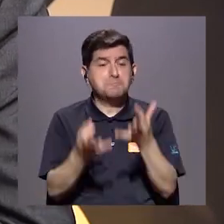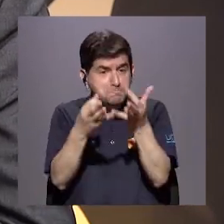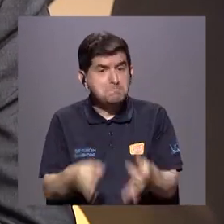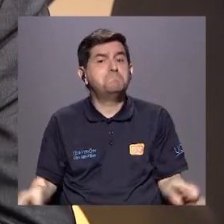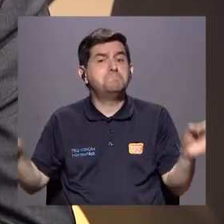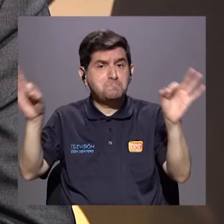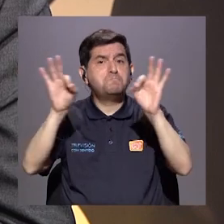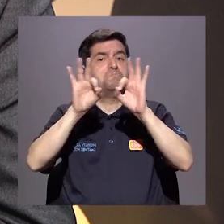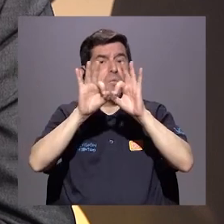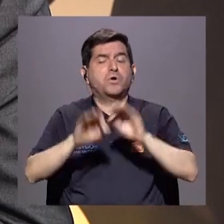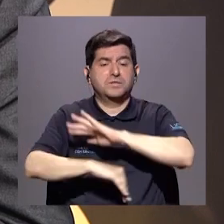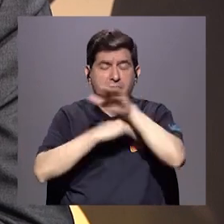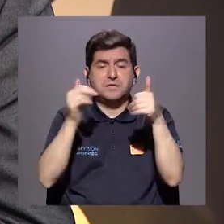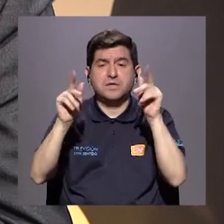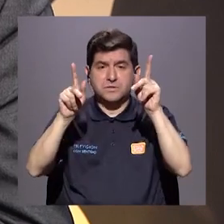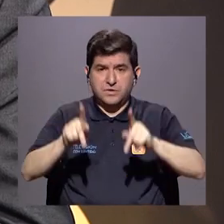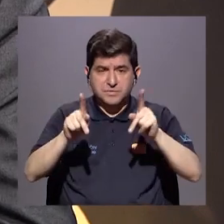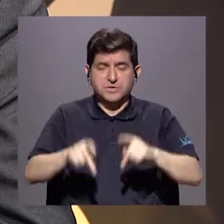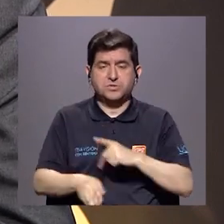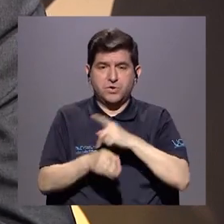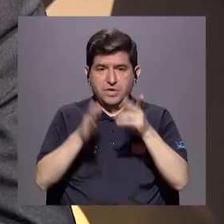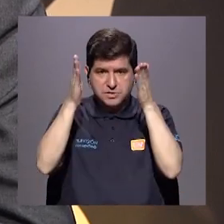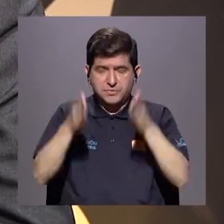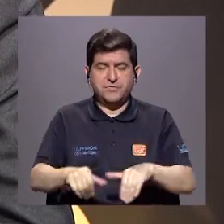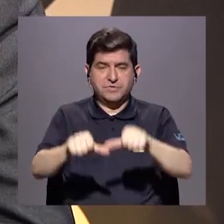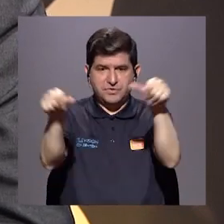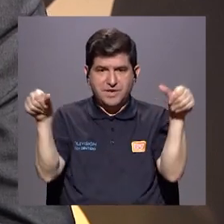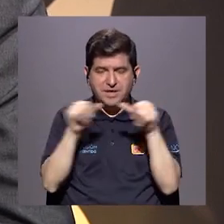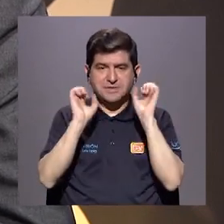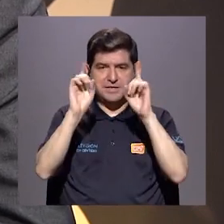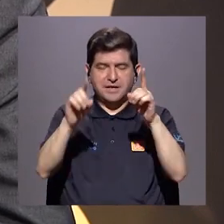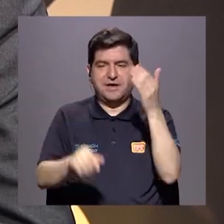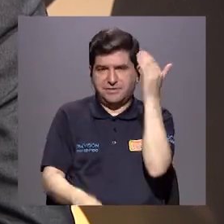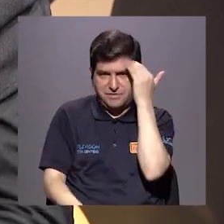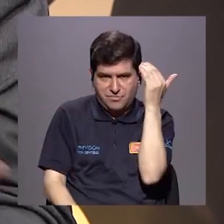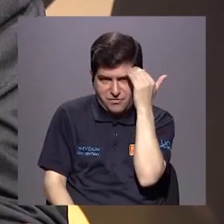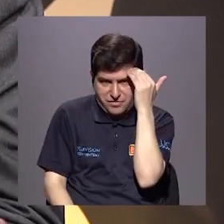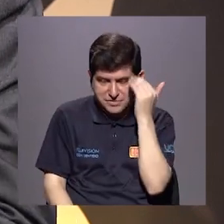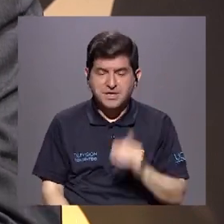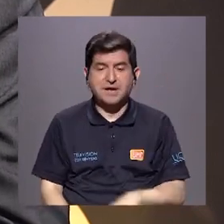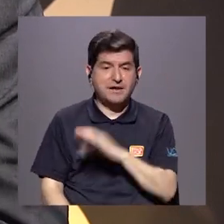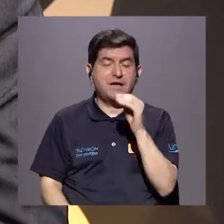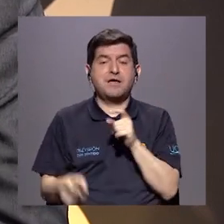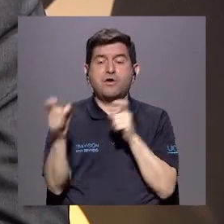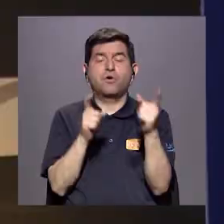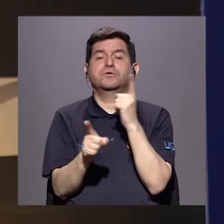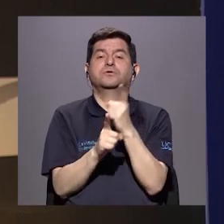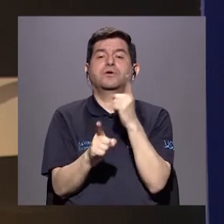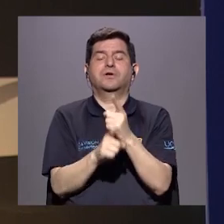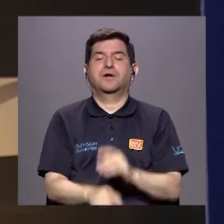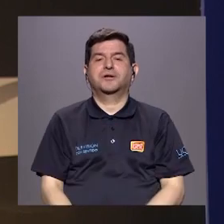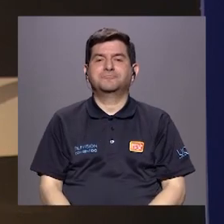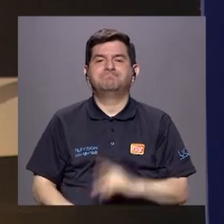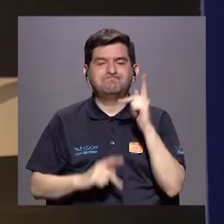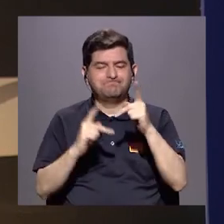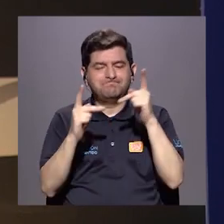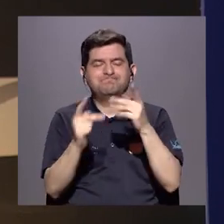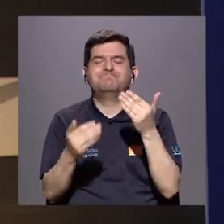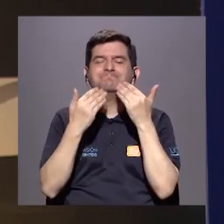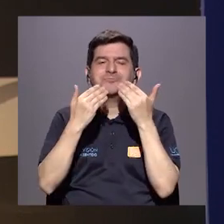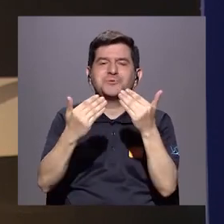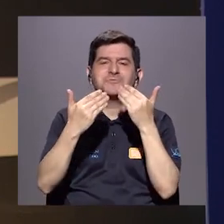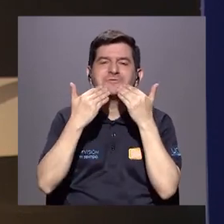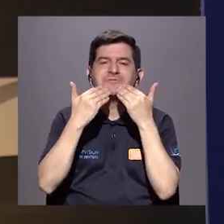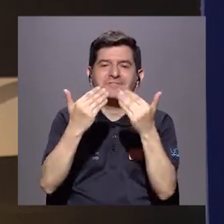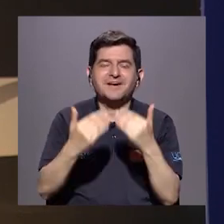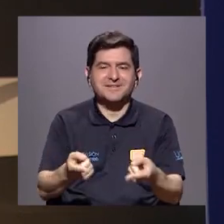importante eduardo que todos los profesionales estamos vinculados a espacios educativos lo conozcamos y lo manejemos adecuadamente perfecto buscar muchísimas gracias